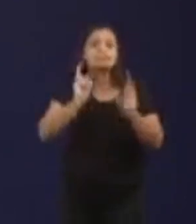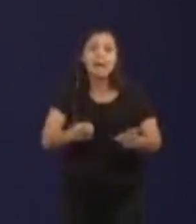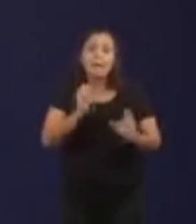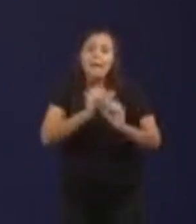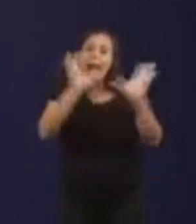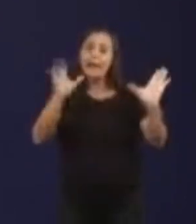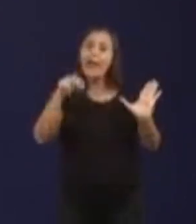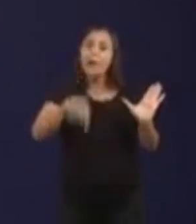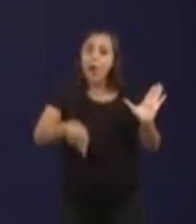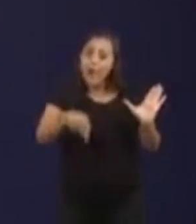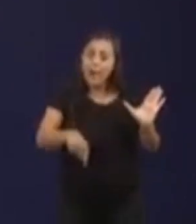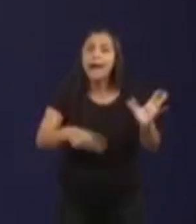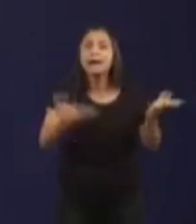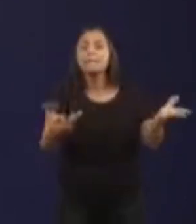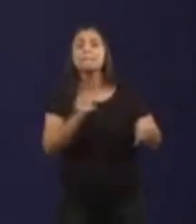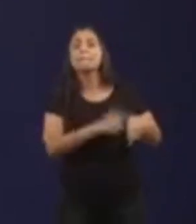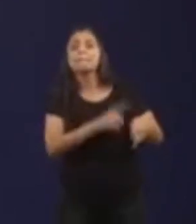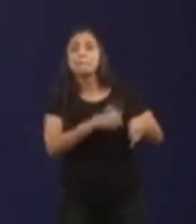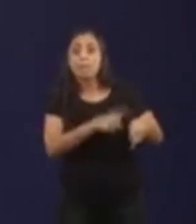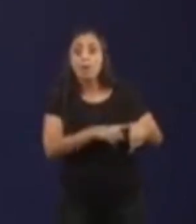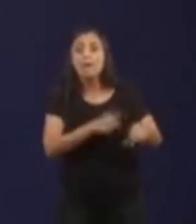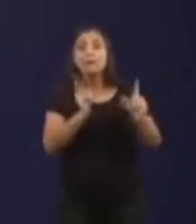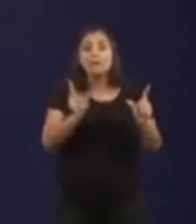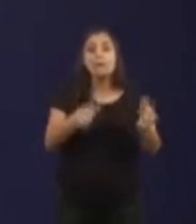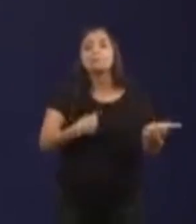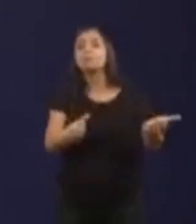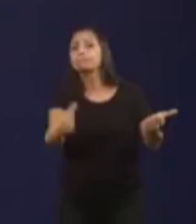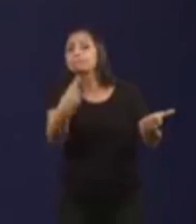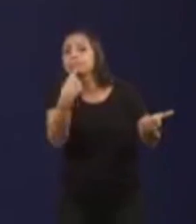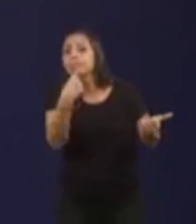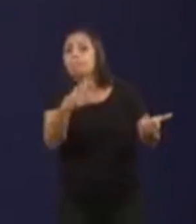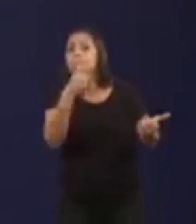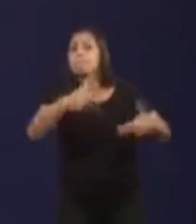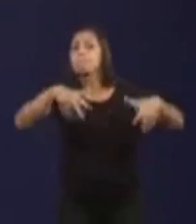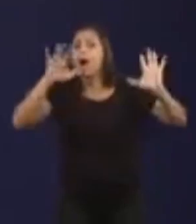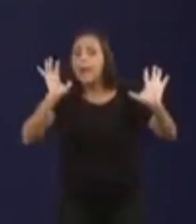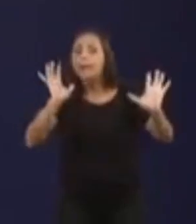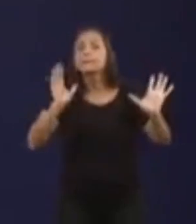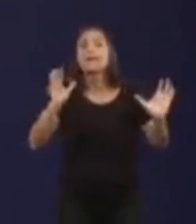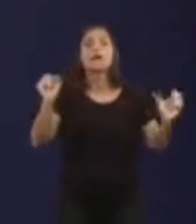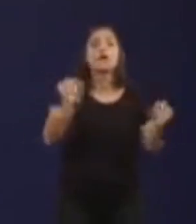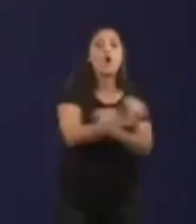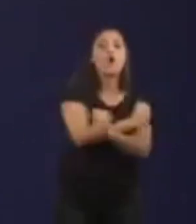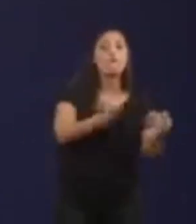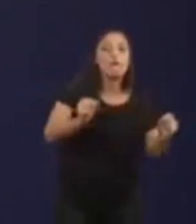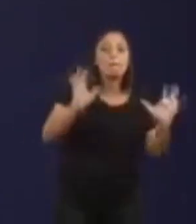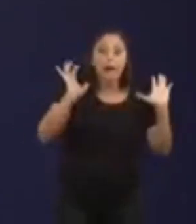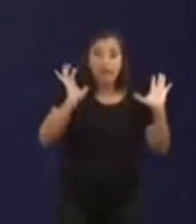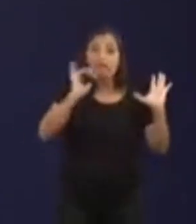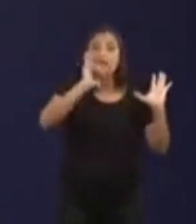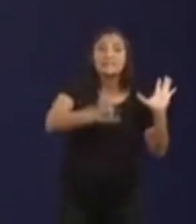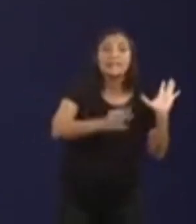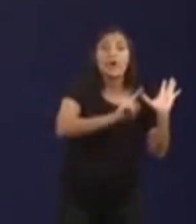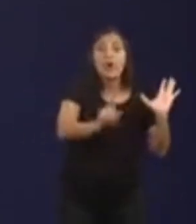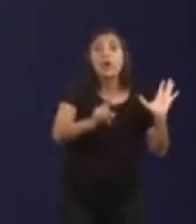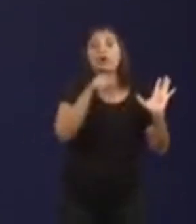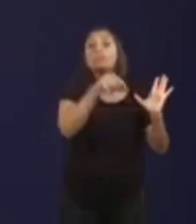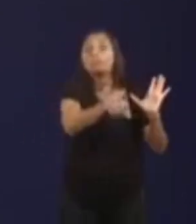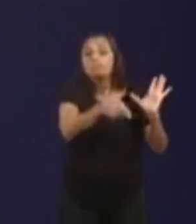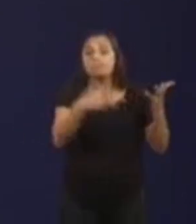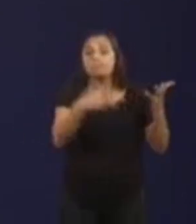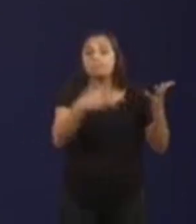una presunción cuando esa presunción de confirmar puede tener